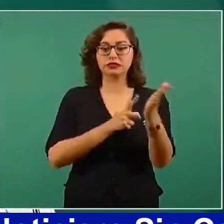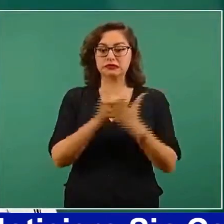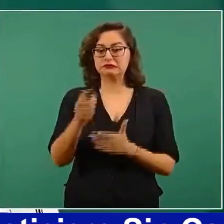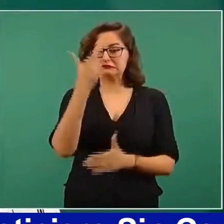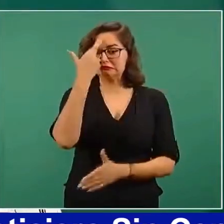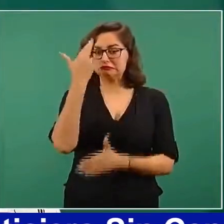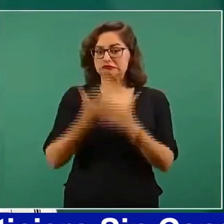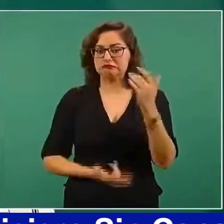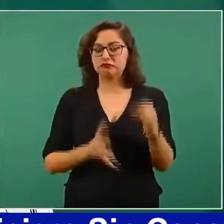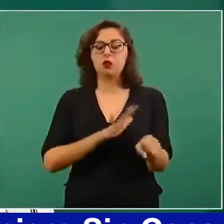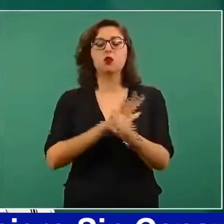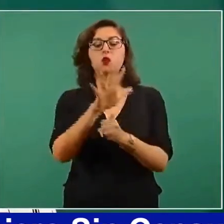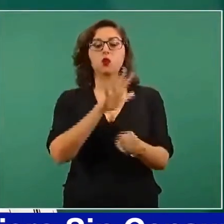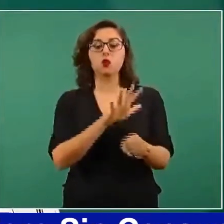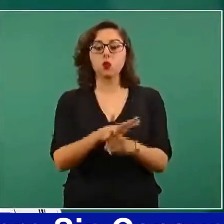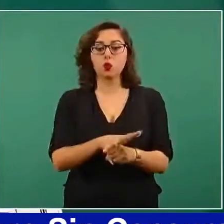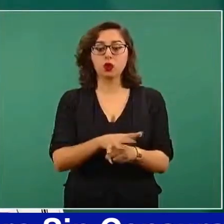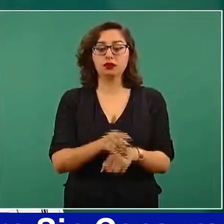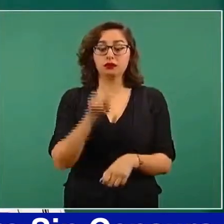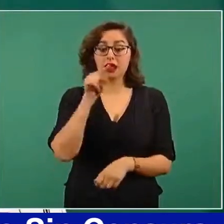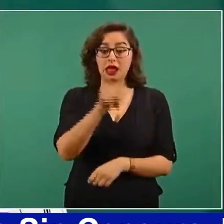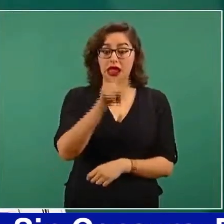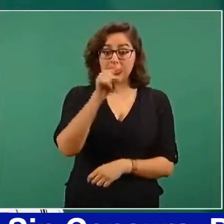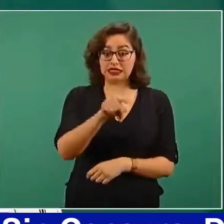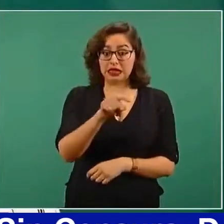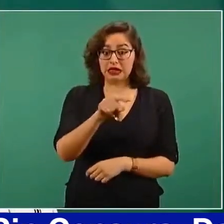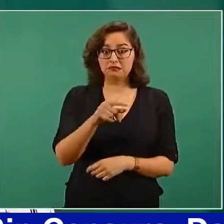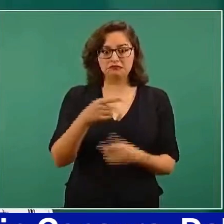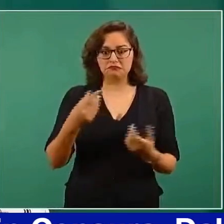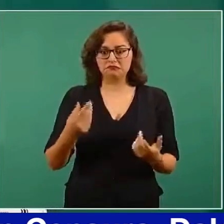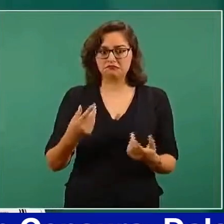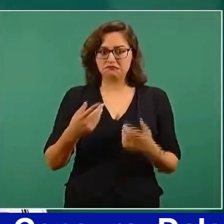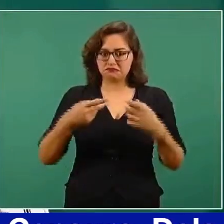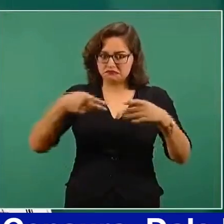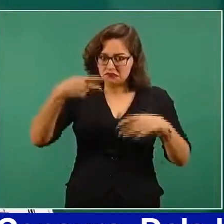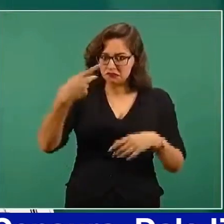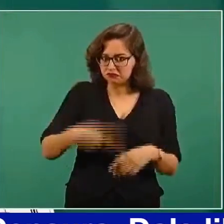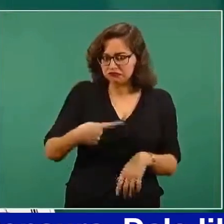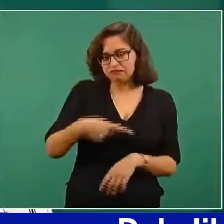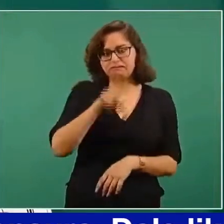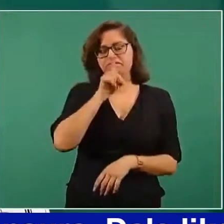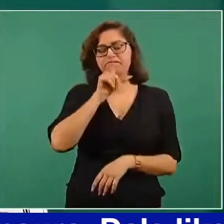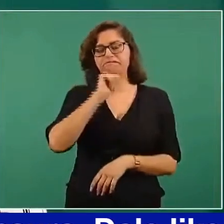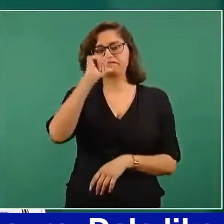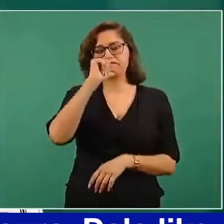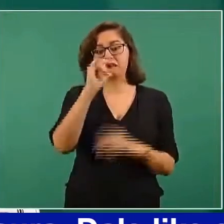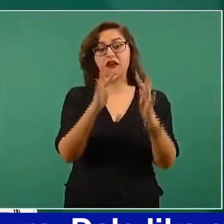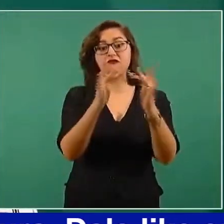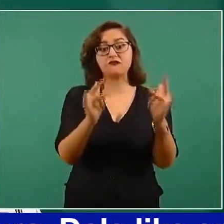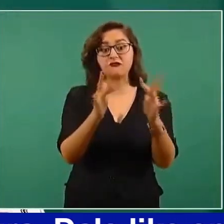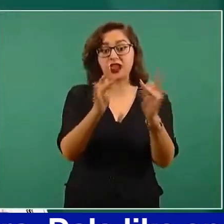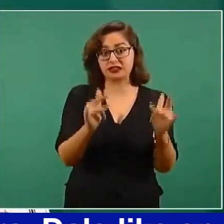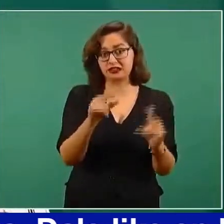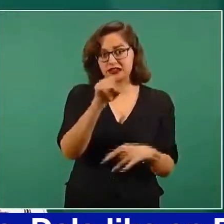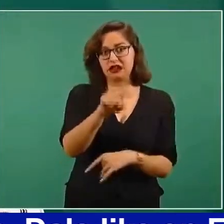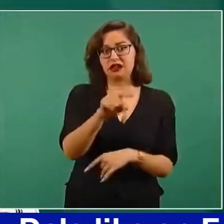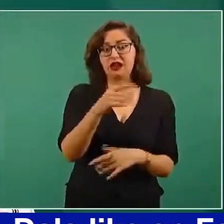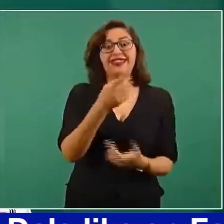tiene todo extranjero a la notificación, contacto y asistencia consular. Todos tienen que dar, si son